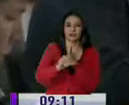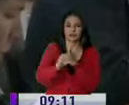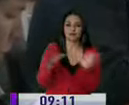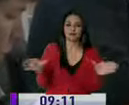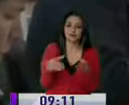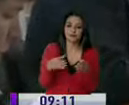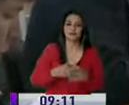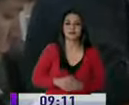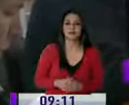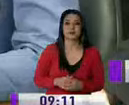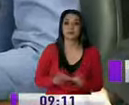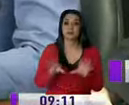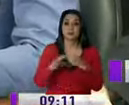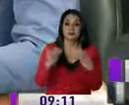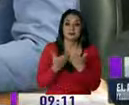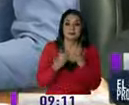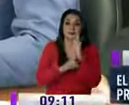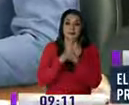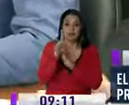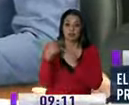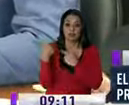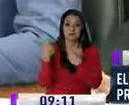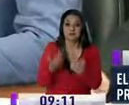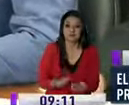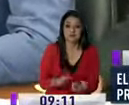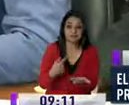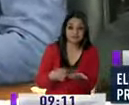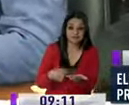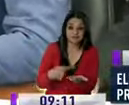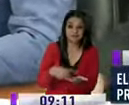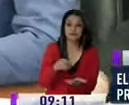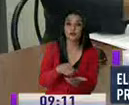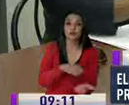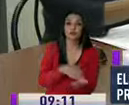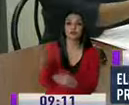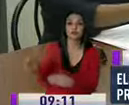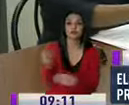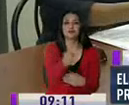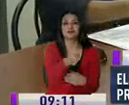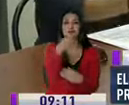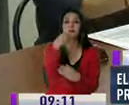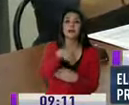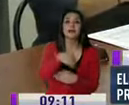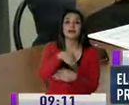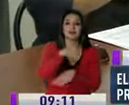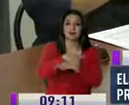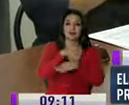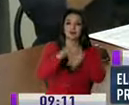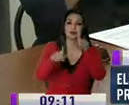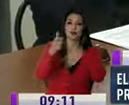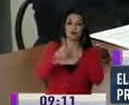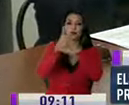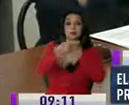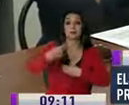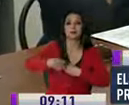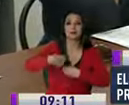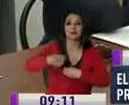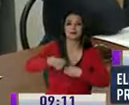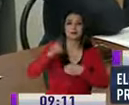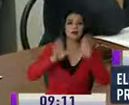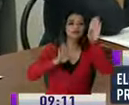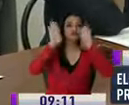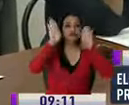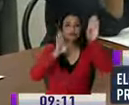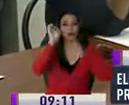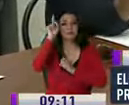realización, a la Comisión de Desarrollo, que es la que da tratamiento al proyecto, comparecieron la tarde de este miércoles varias autoridades que realizaron